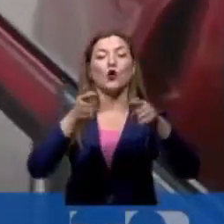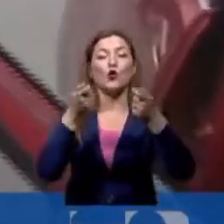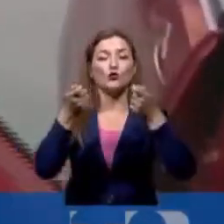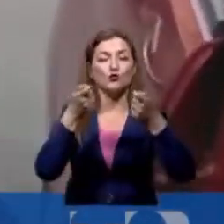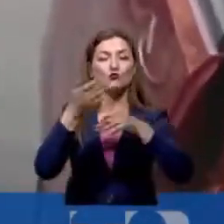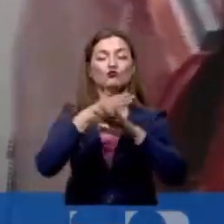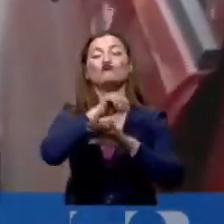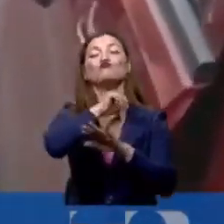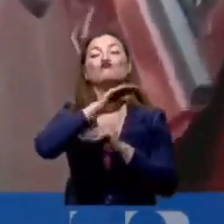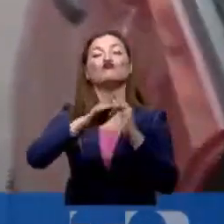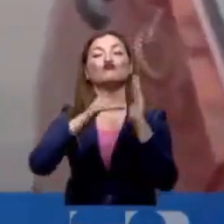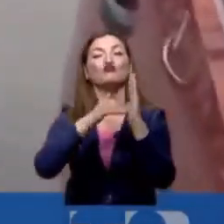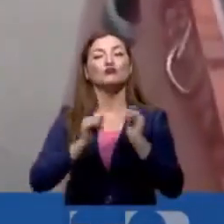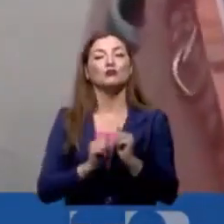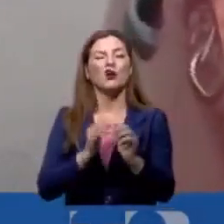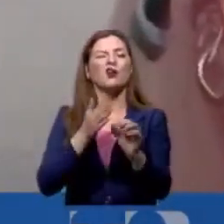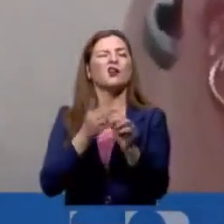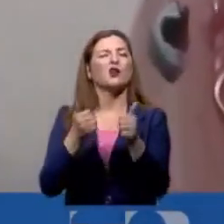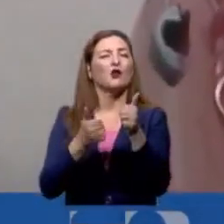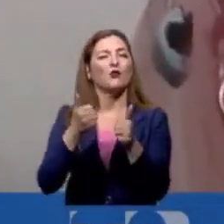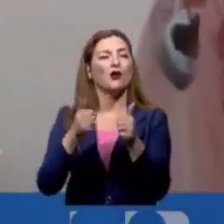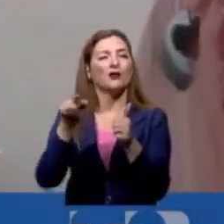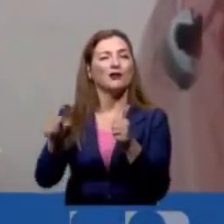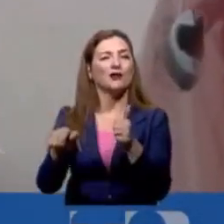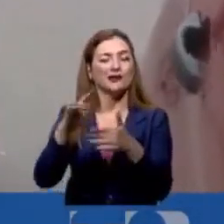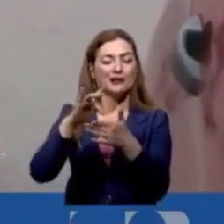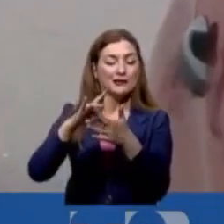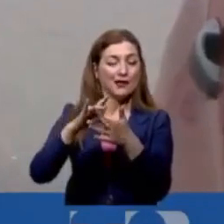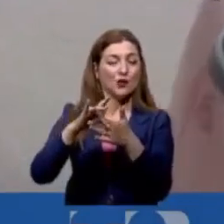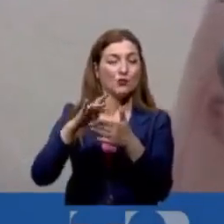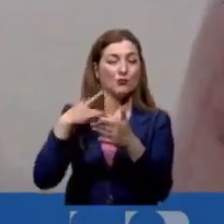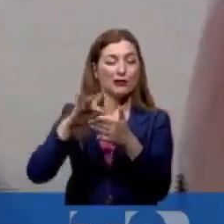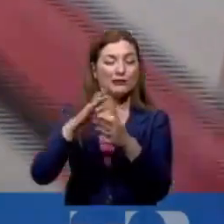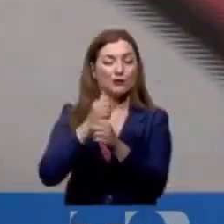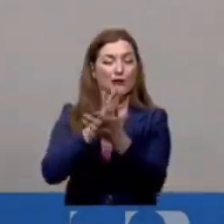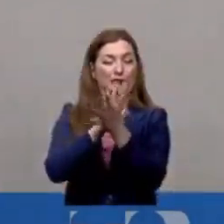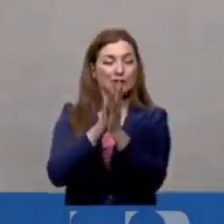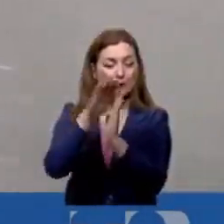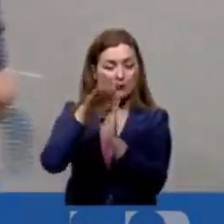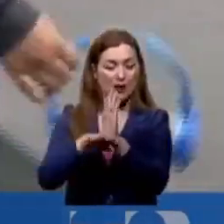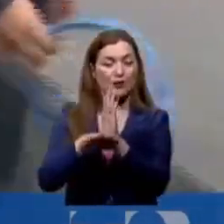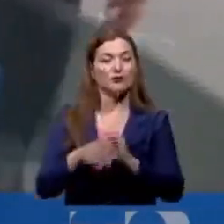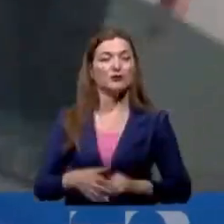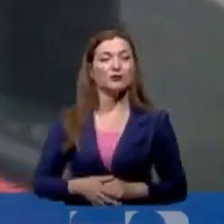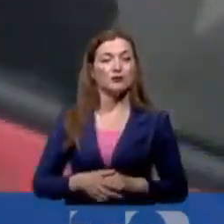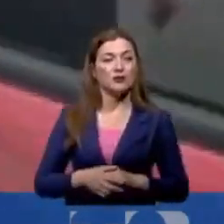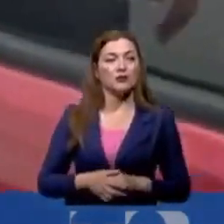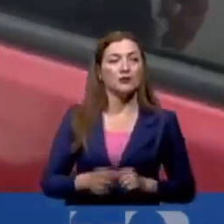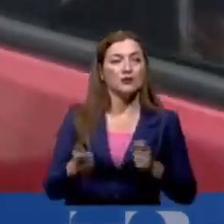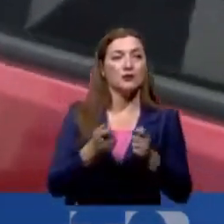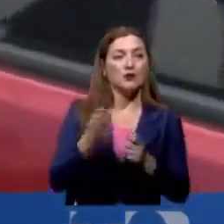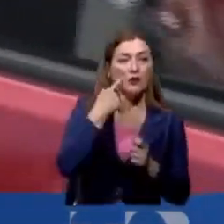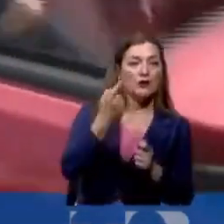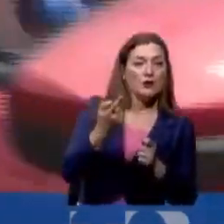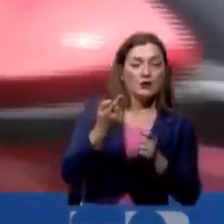operativos antidelincuenciales con la finalidad de reducir los factores que generen inseguridad. Siempre en estos operativos se logra